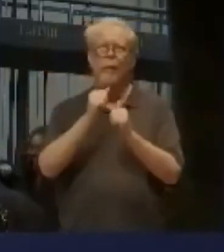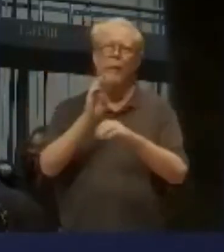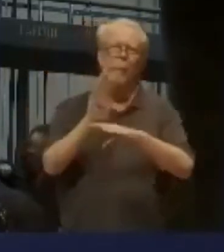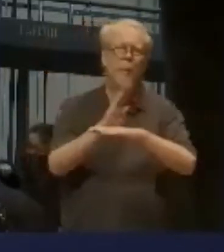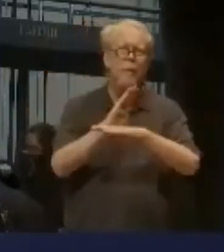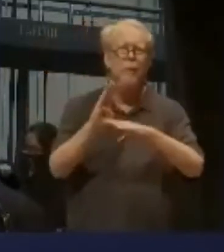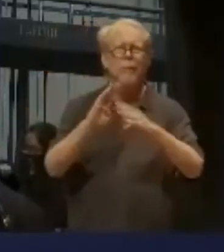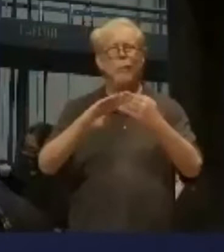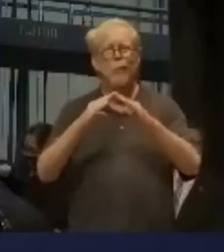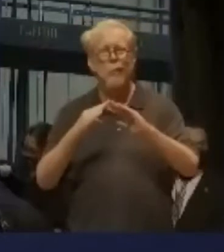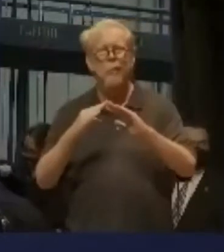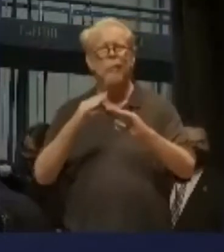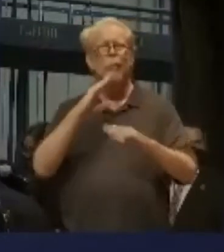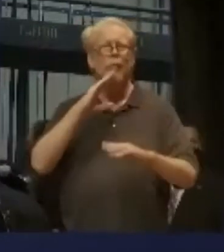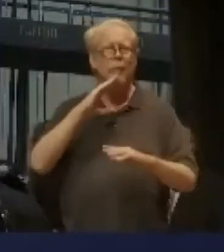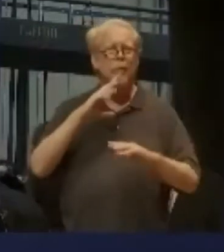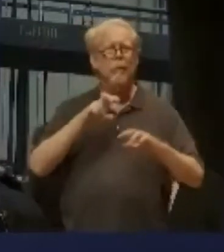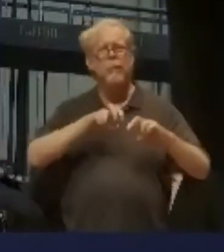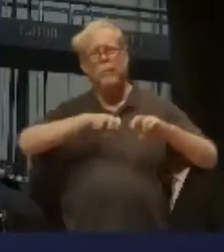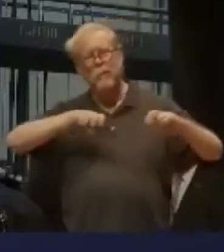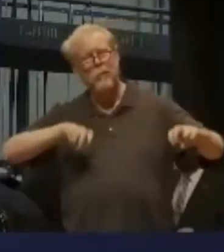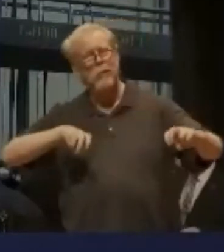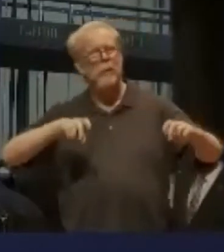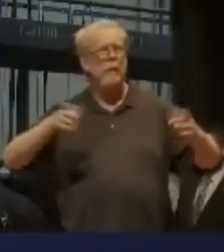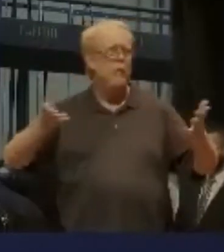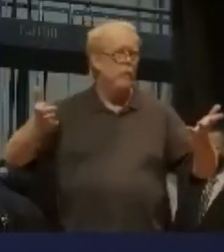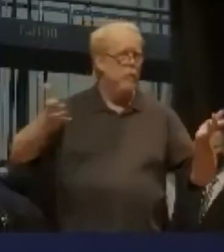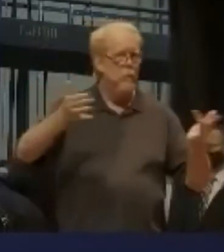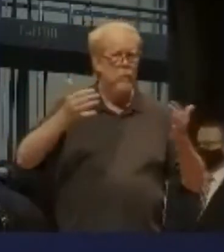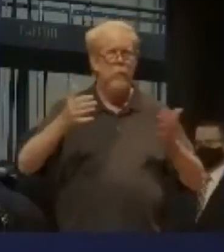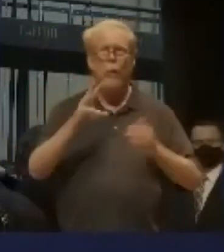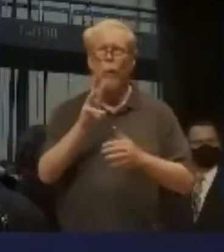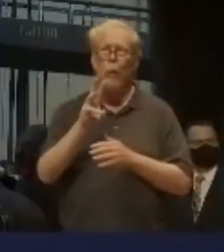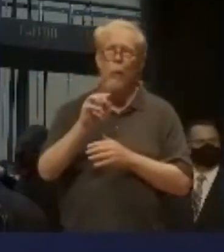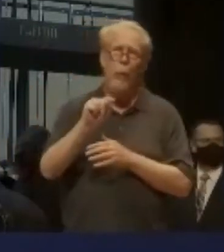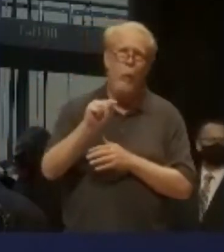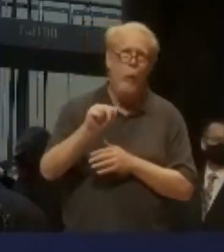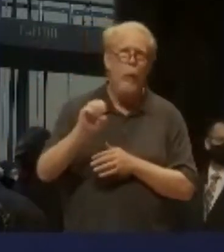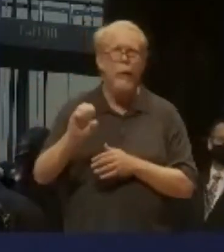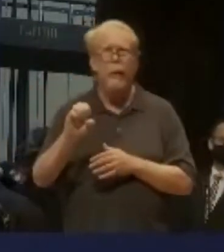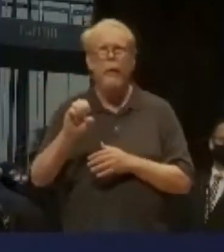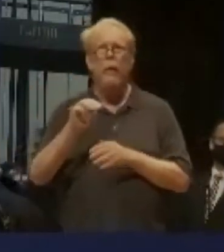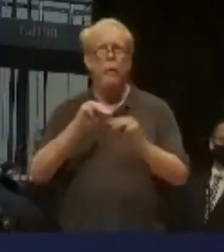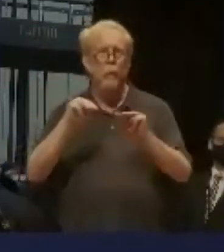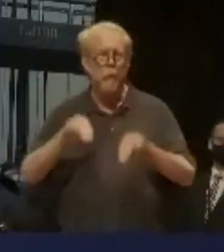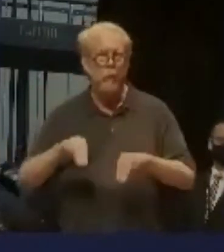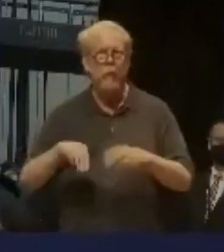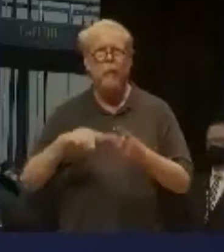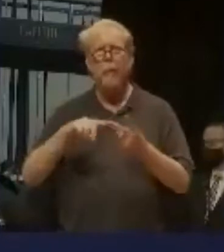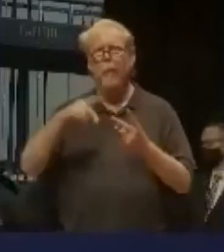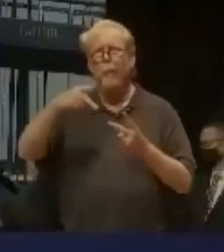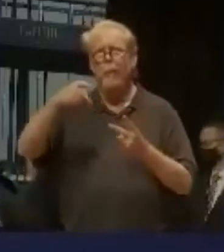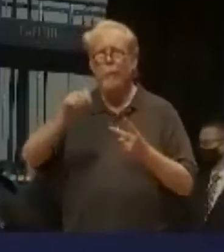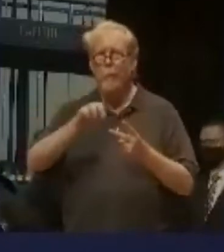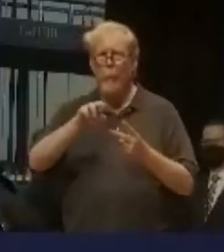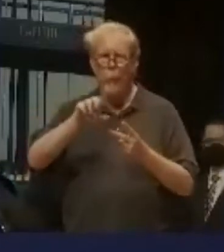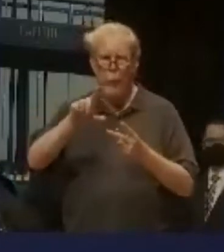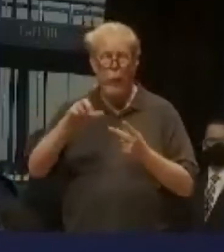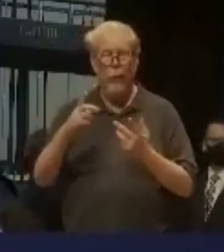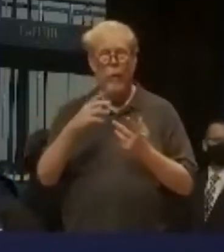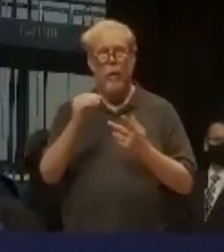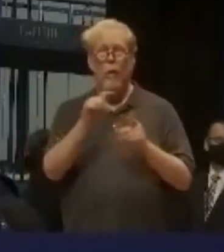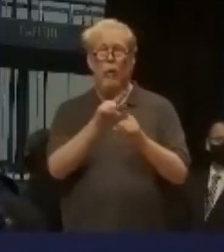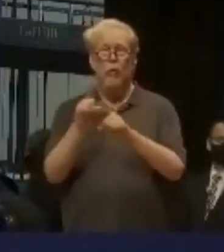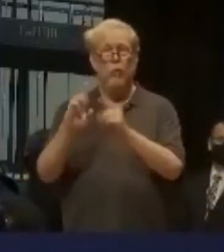un desayuno con la comunidad en el Whitty Museum ha sucedido esto, y también en